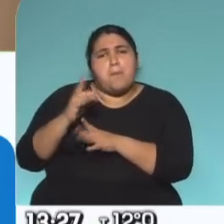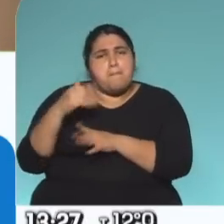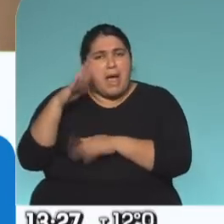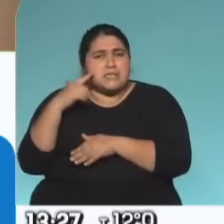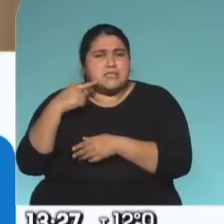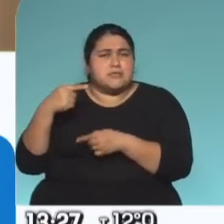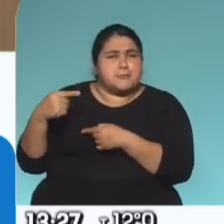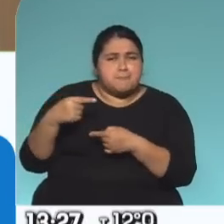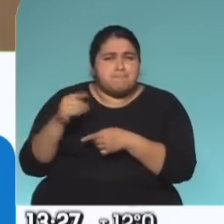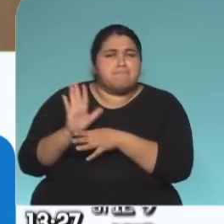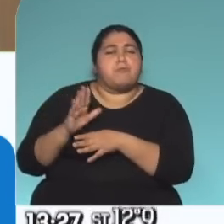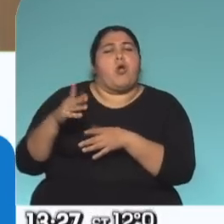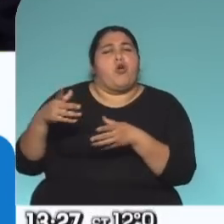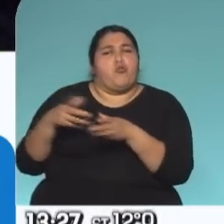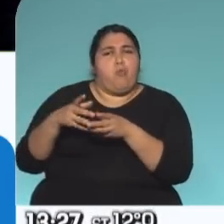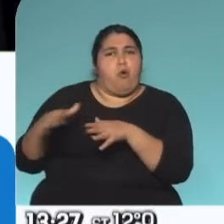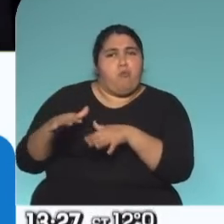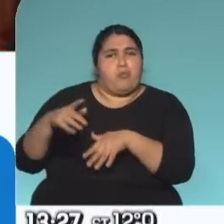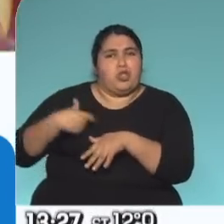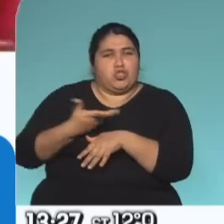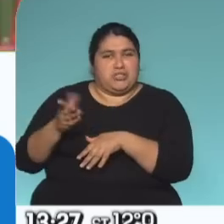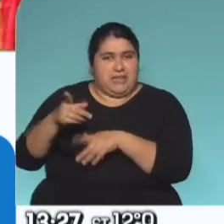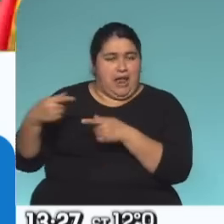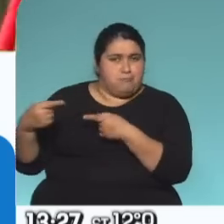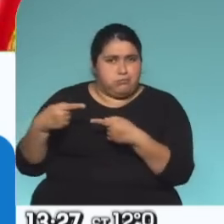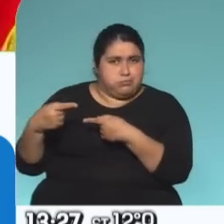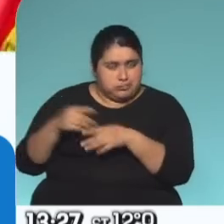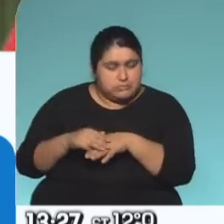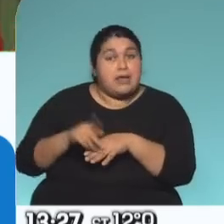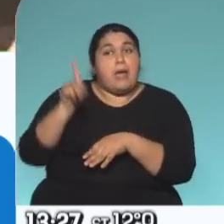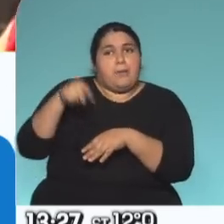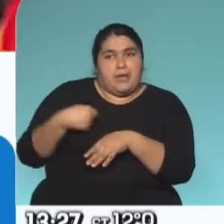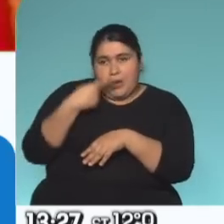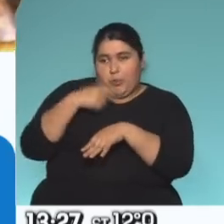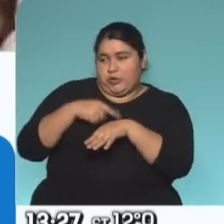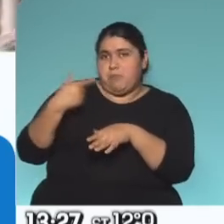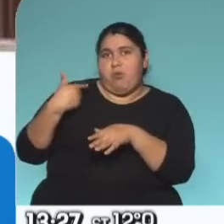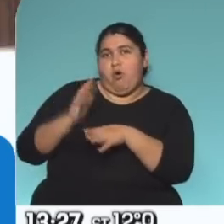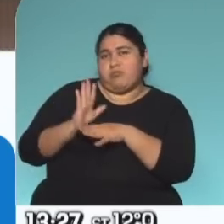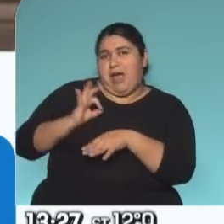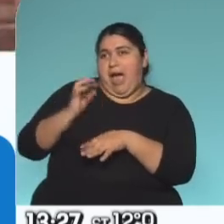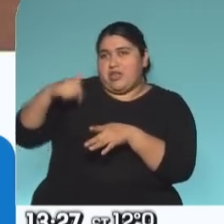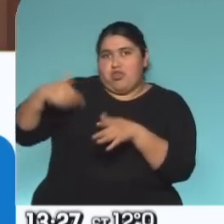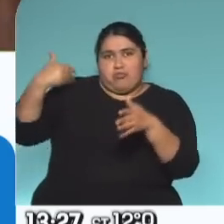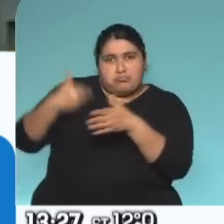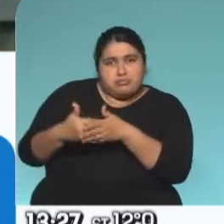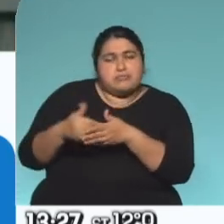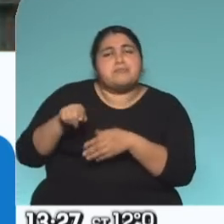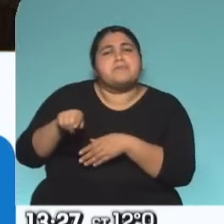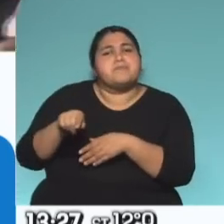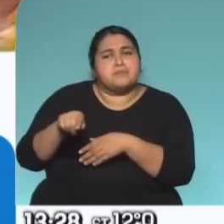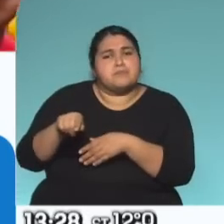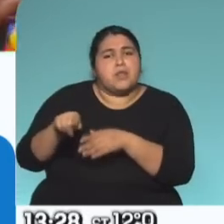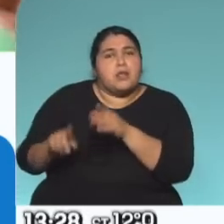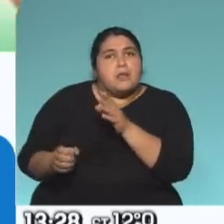movimiento al socialismo y donde ha surgido en el último año un nuevo